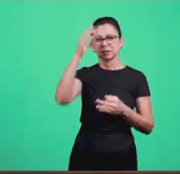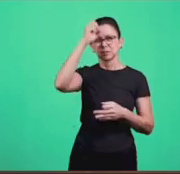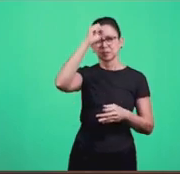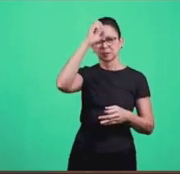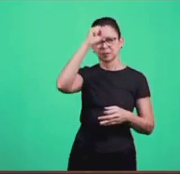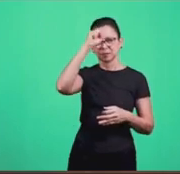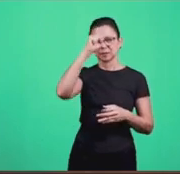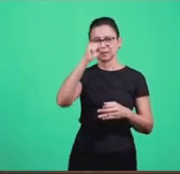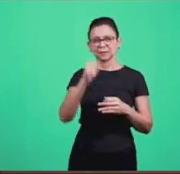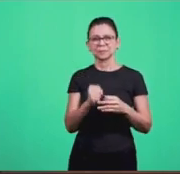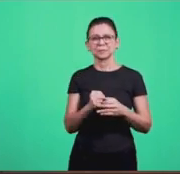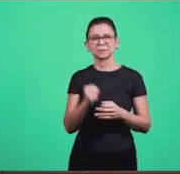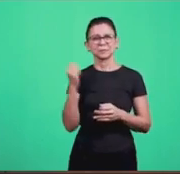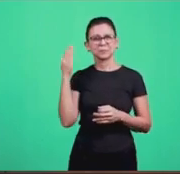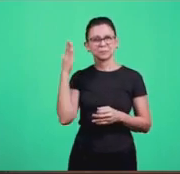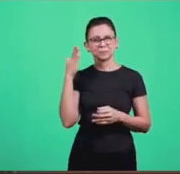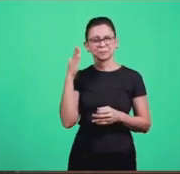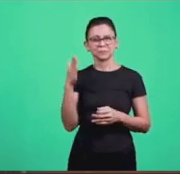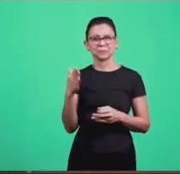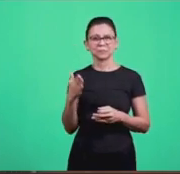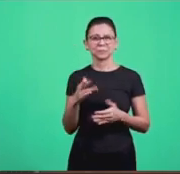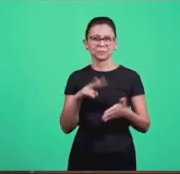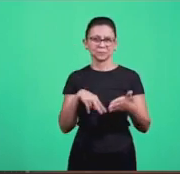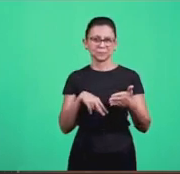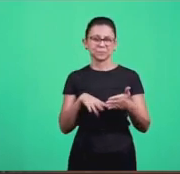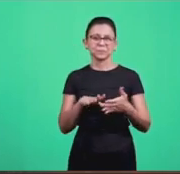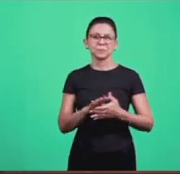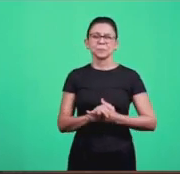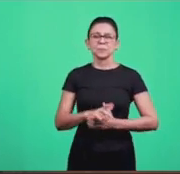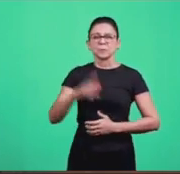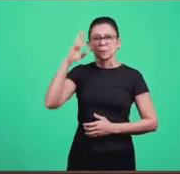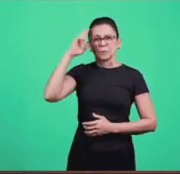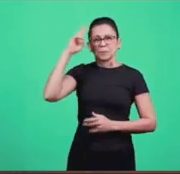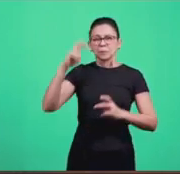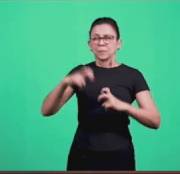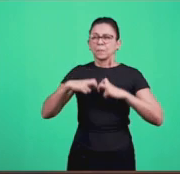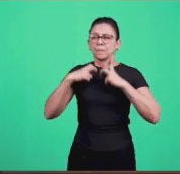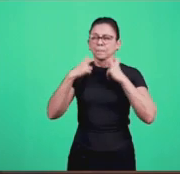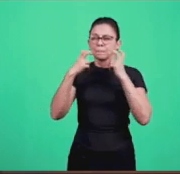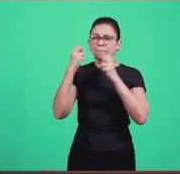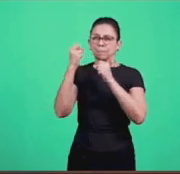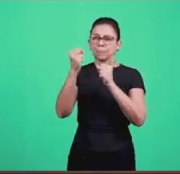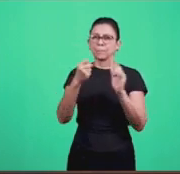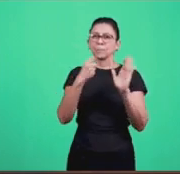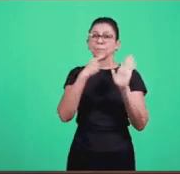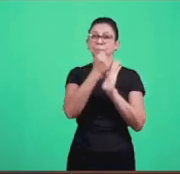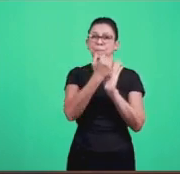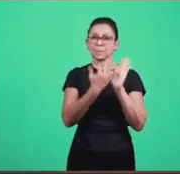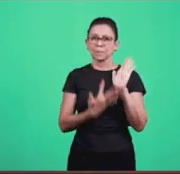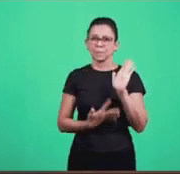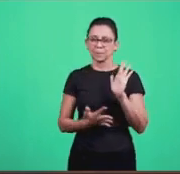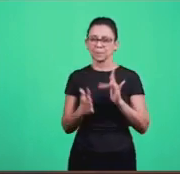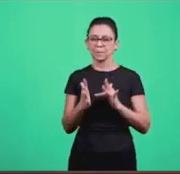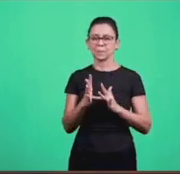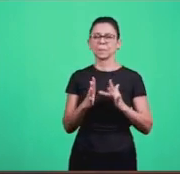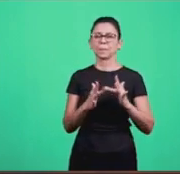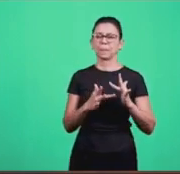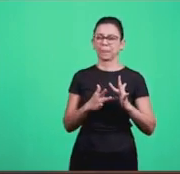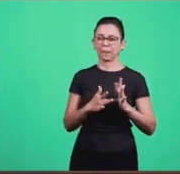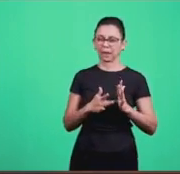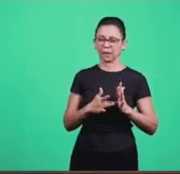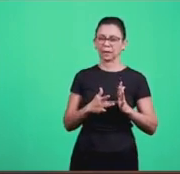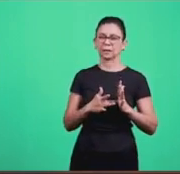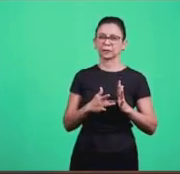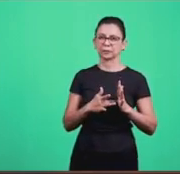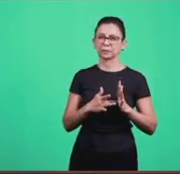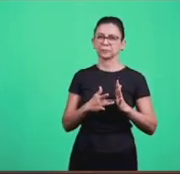prepare para oír y aprender la palabra del Señor. Amén. Vamos a cerrar nuestros ojos. Señor, nosotros clamamos